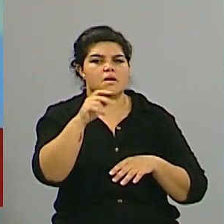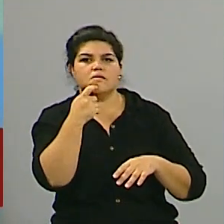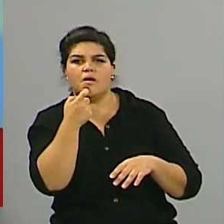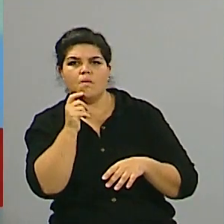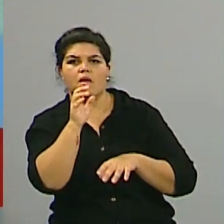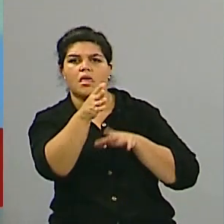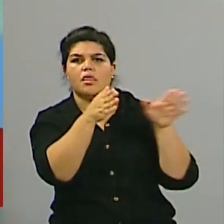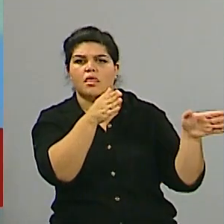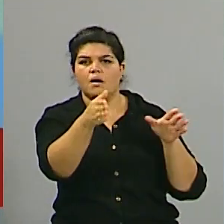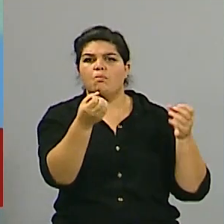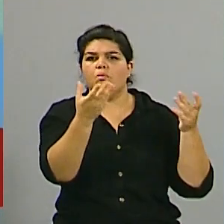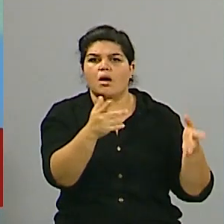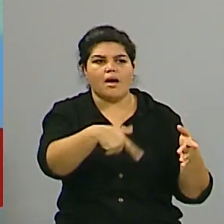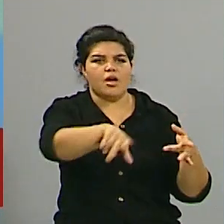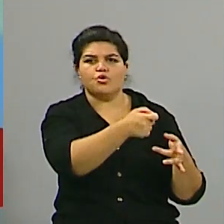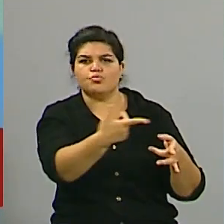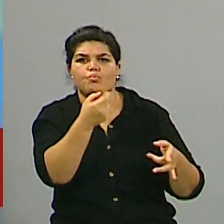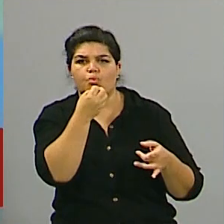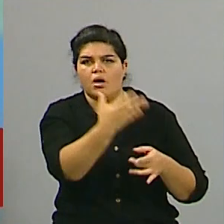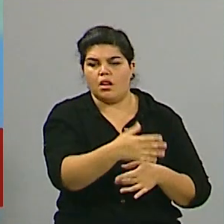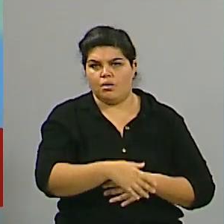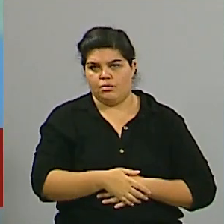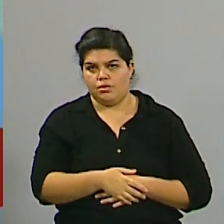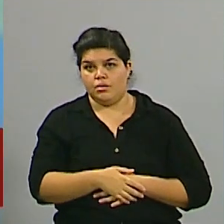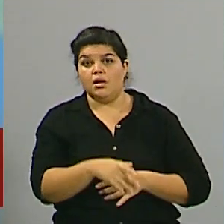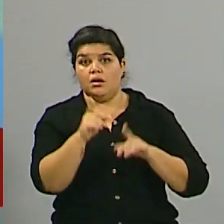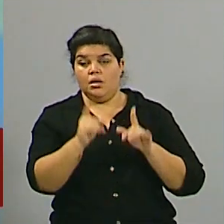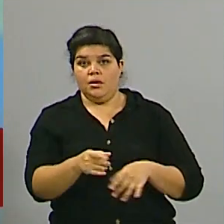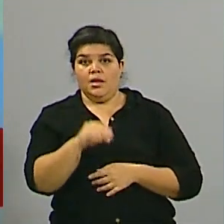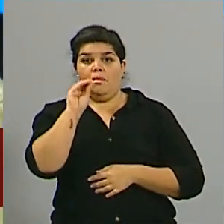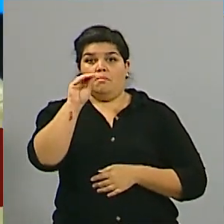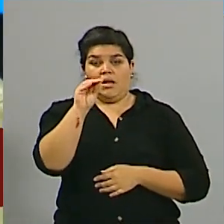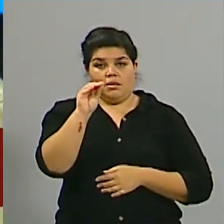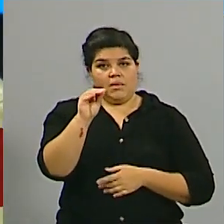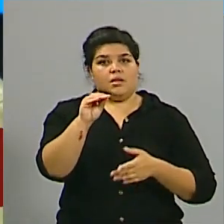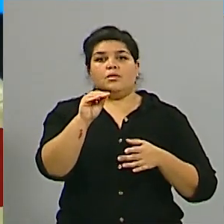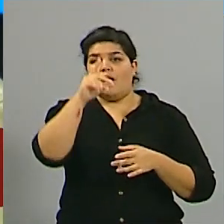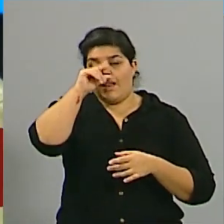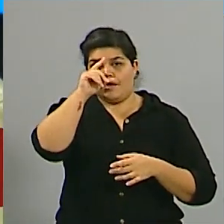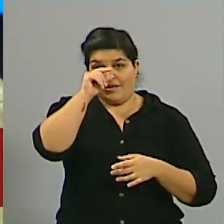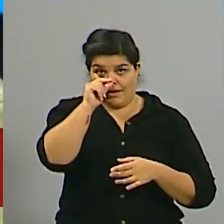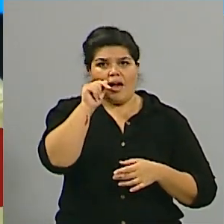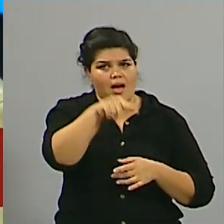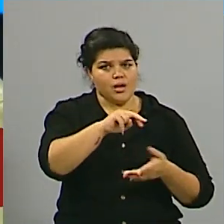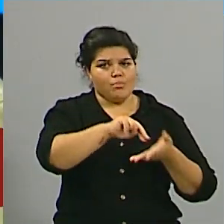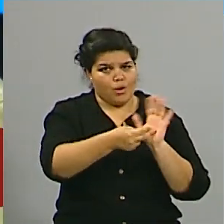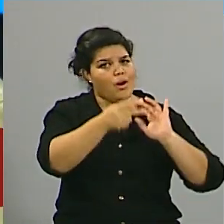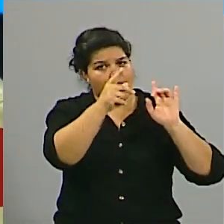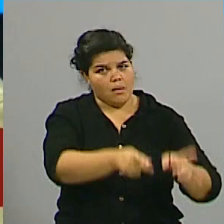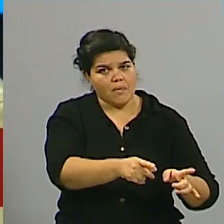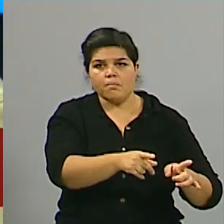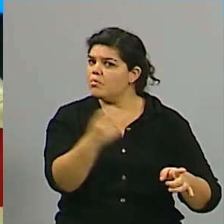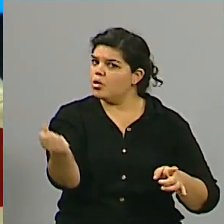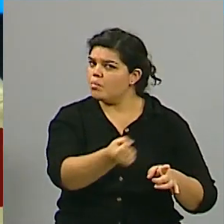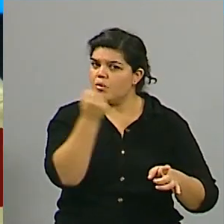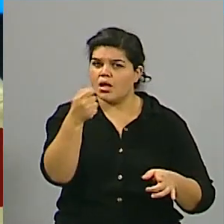a nivel departamental, particularmente en Las Heras, pero también necesitamos dar un debate muy profundo en la provincia de Mendoza porque venimos